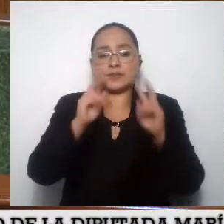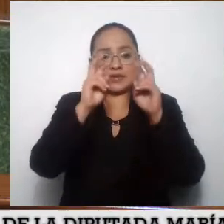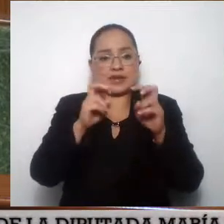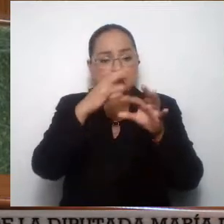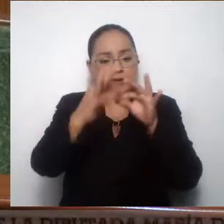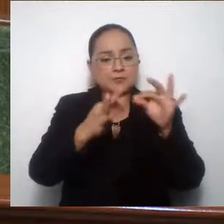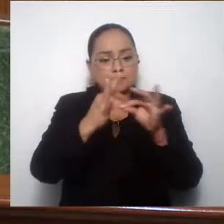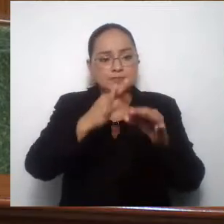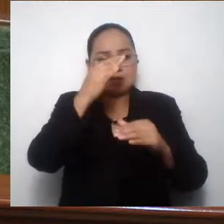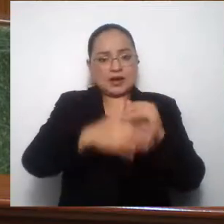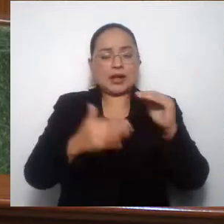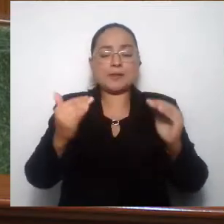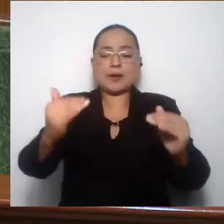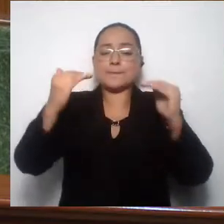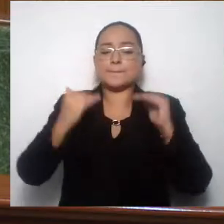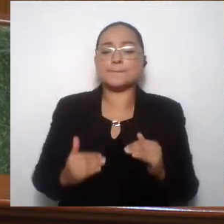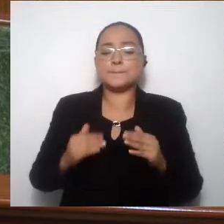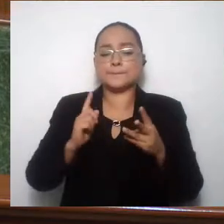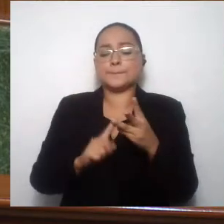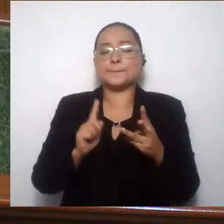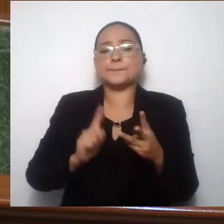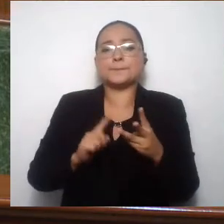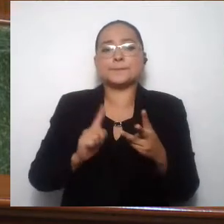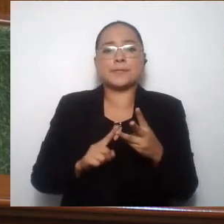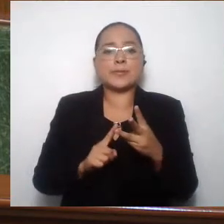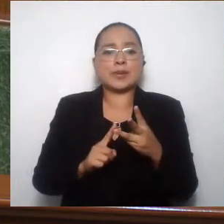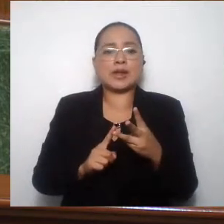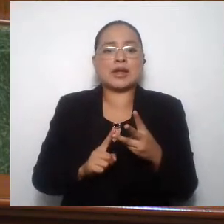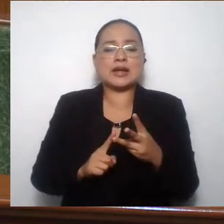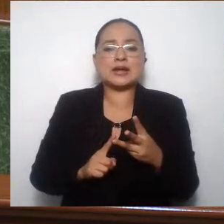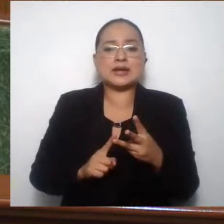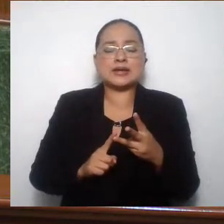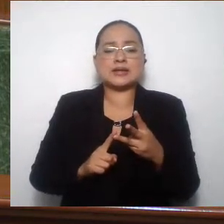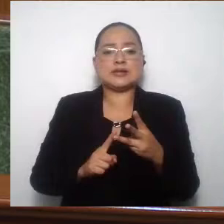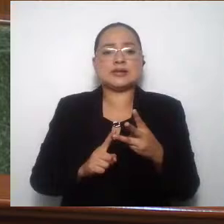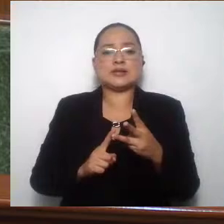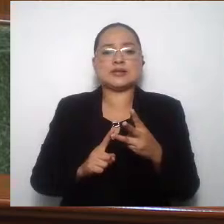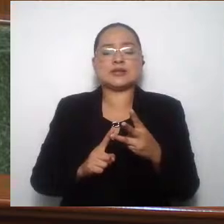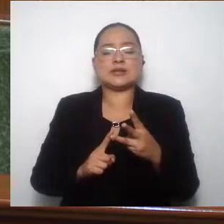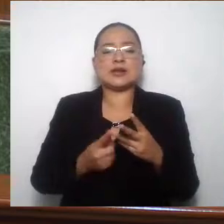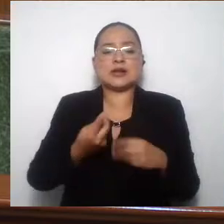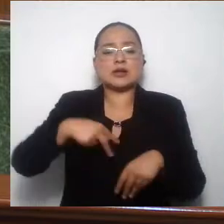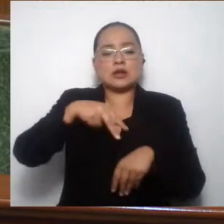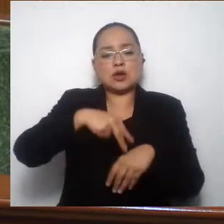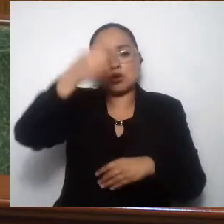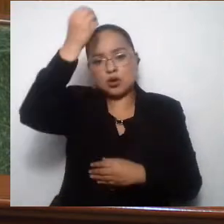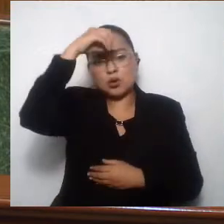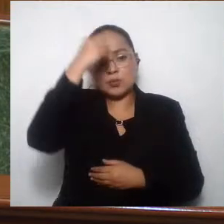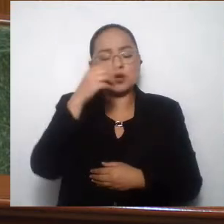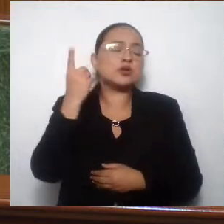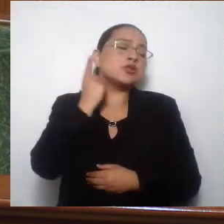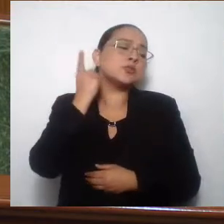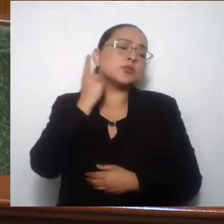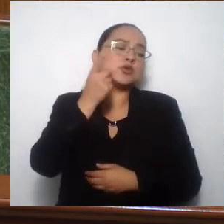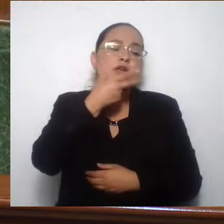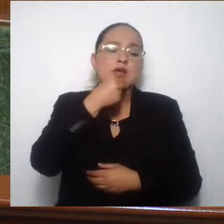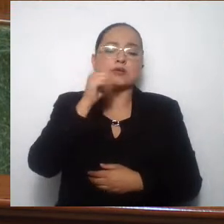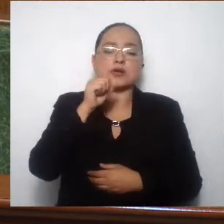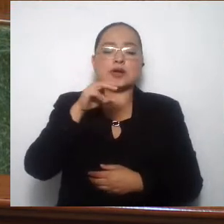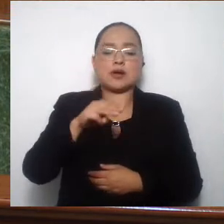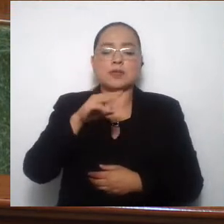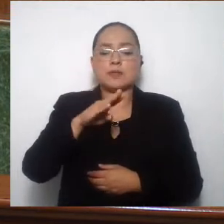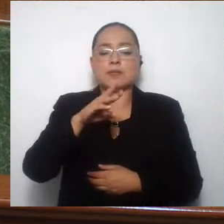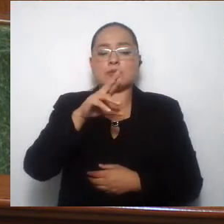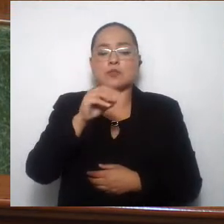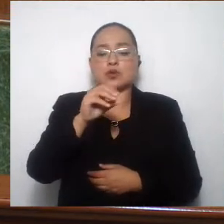punto, seguimos con asuntos generales. Número 3, posicionamiento del diputado Ambrosio Chávez Chávez